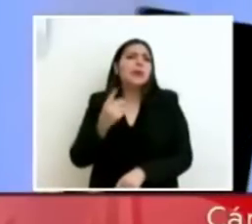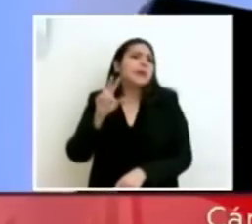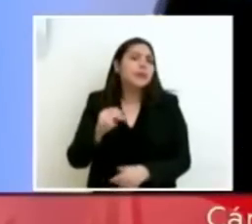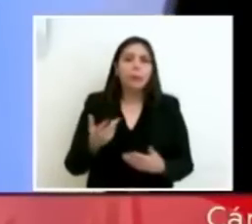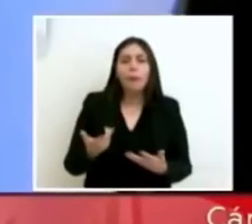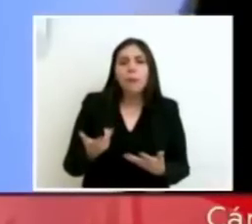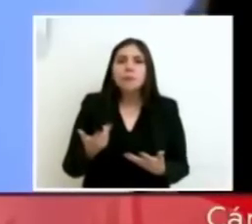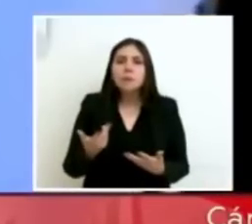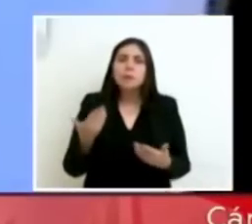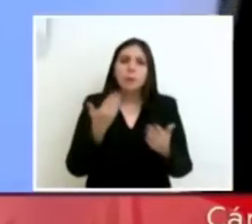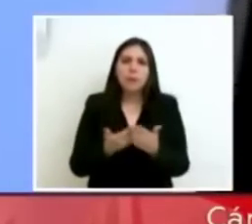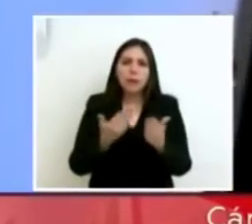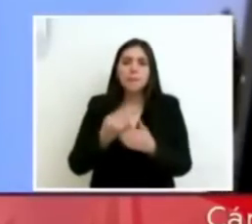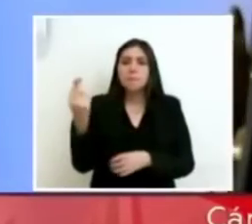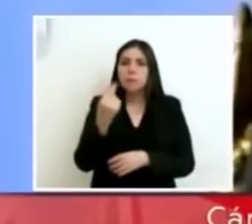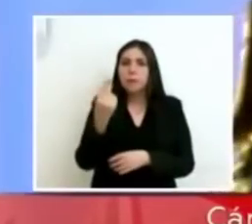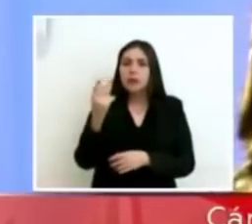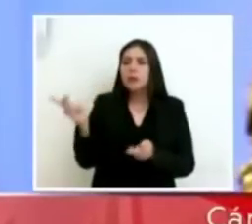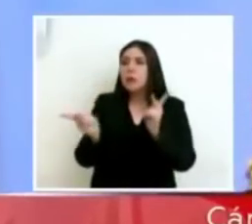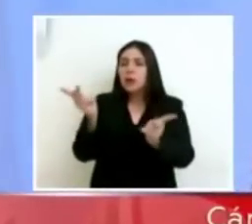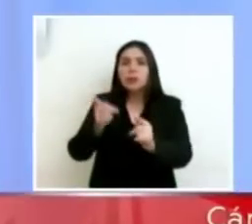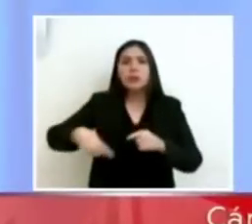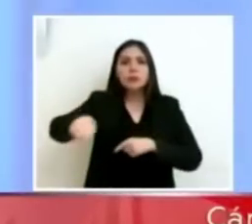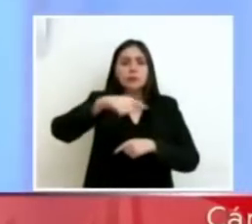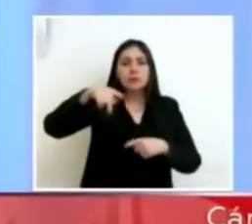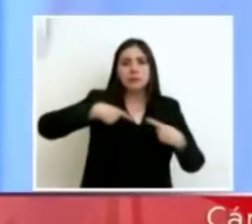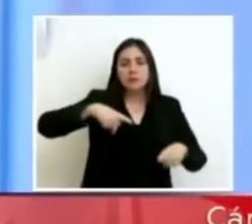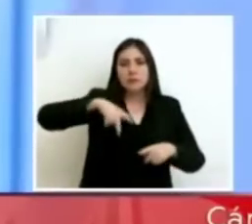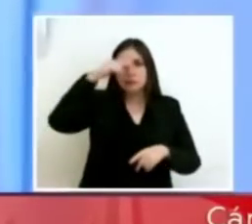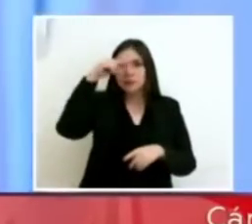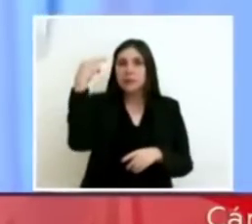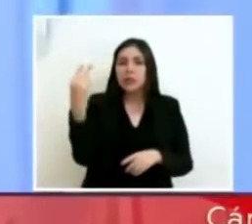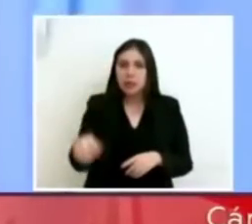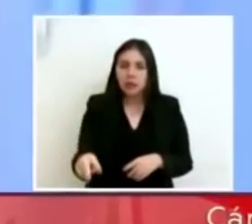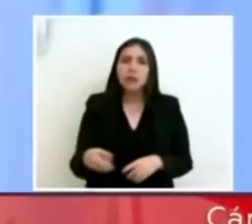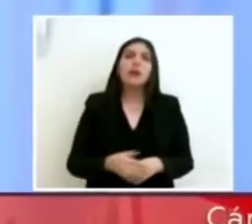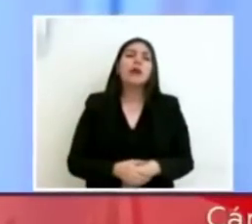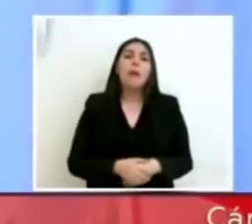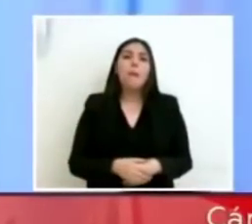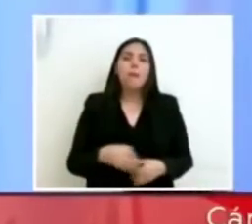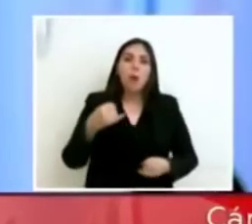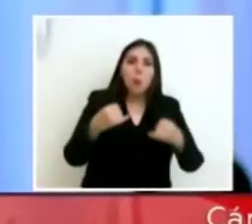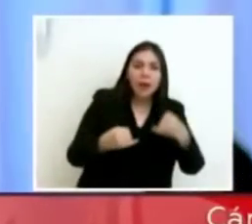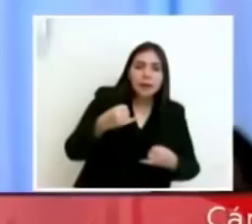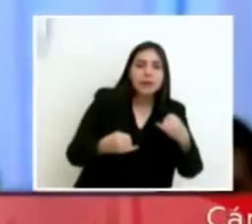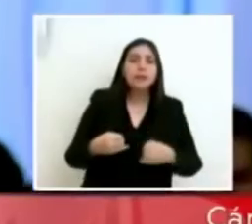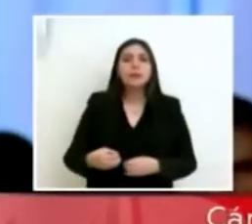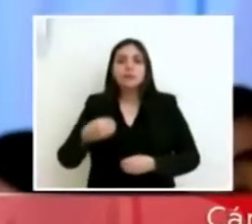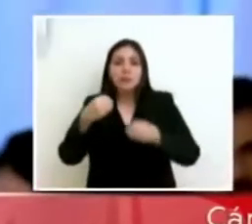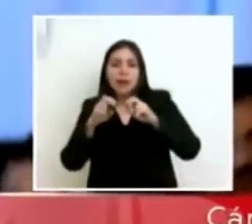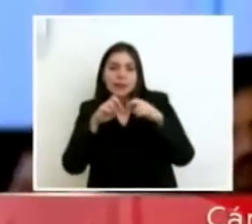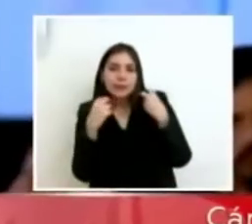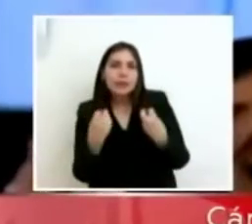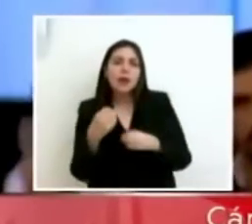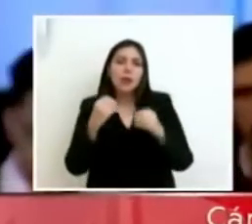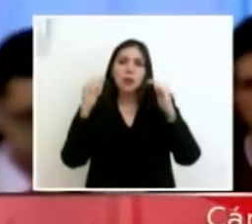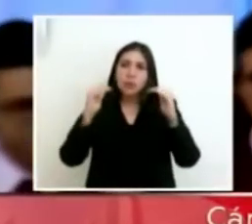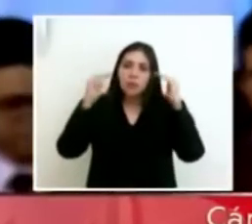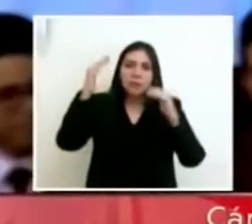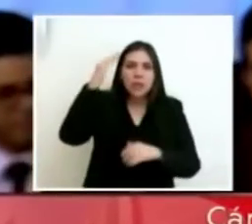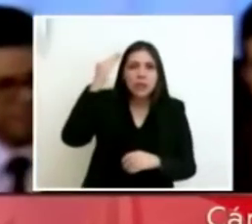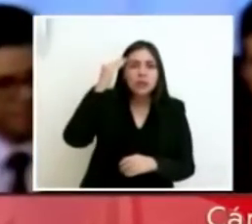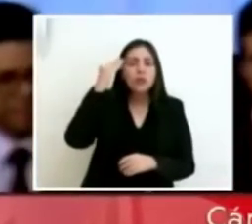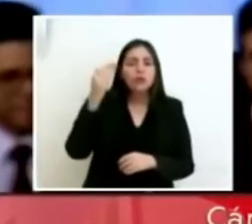Es necesario someter a la voluntad de la soberanía popular a los jueces, juezas, magistradas, magistrados, ministros y